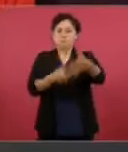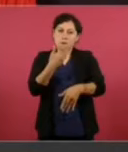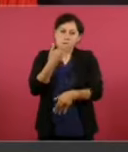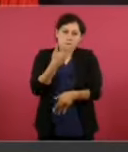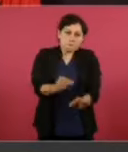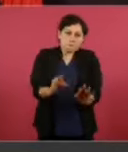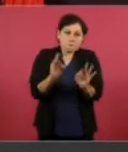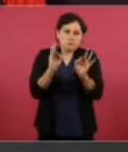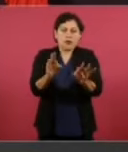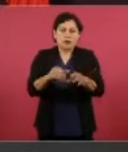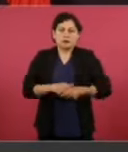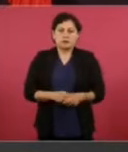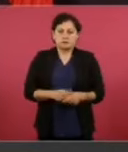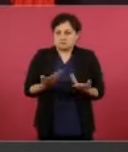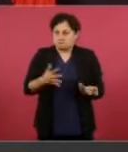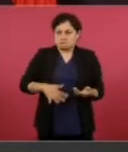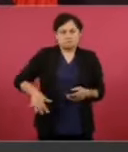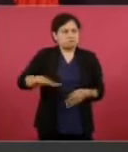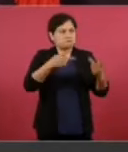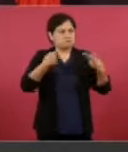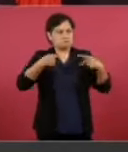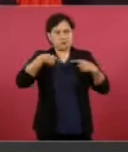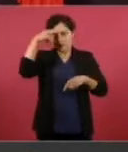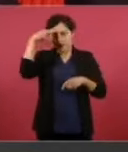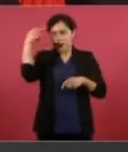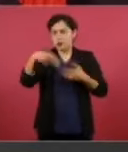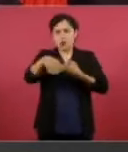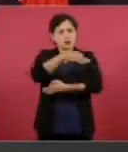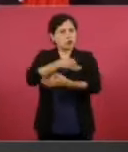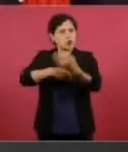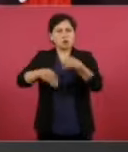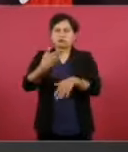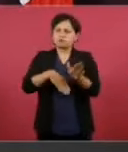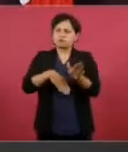bueno y nos va a ir bien a todos los mexicanos.